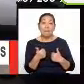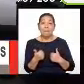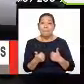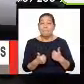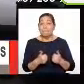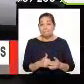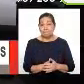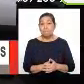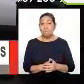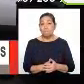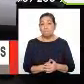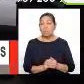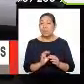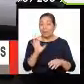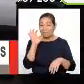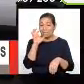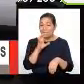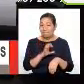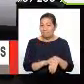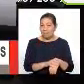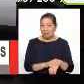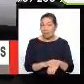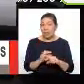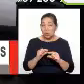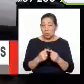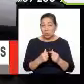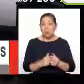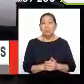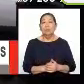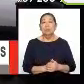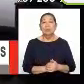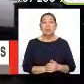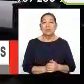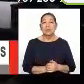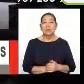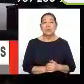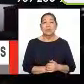cual hemos capturado a una banda. ¿Puede pasar el video, por favor?